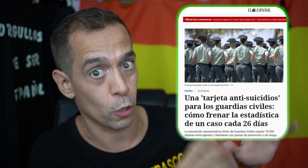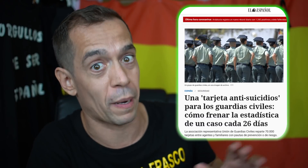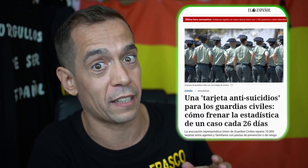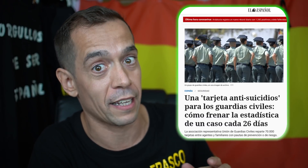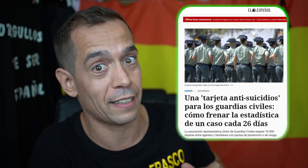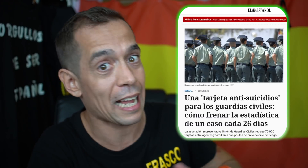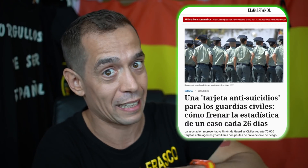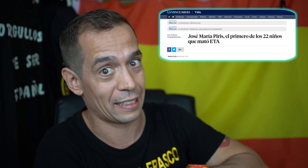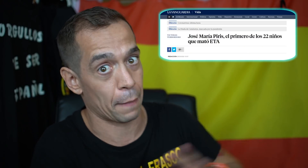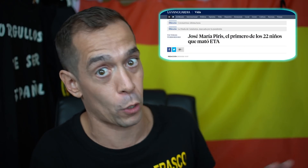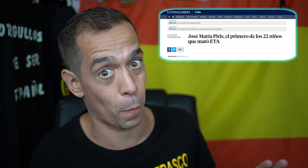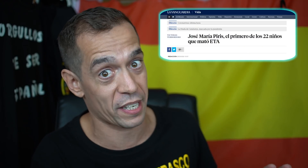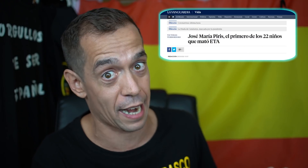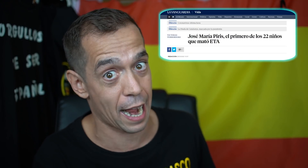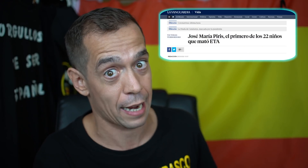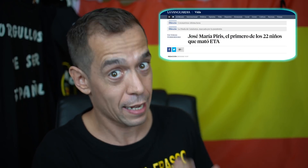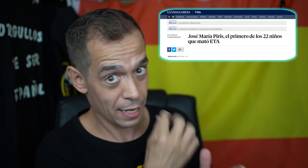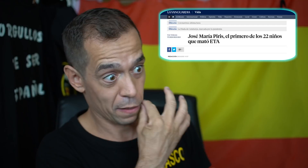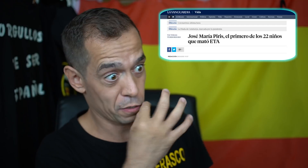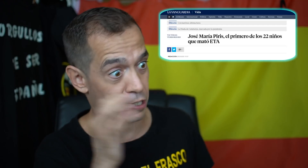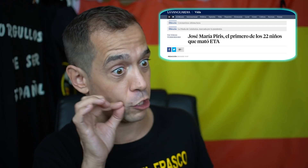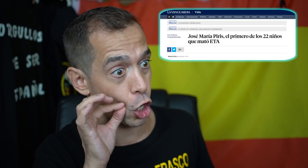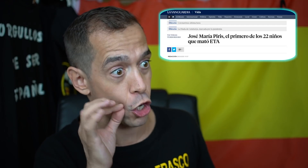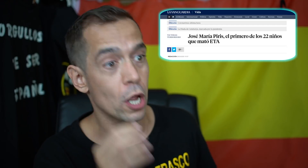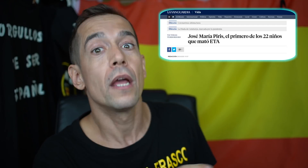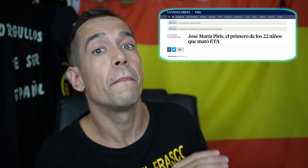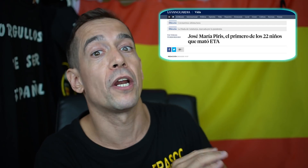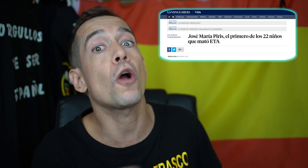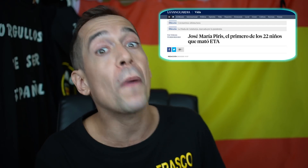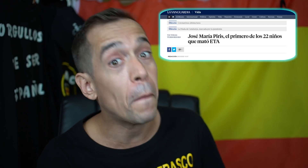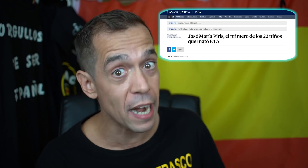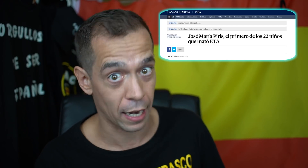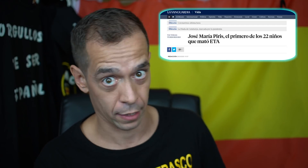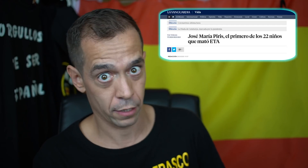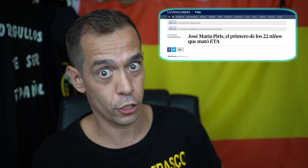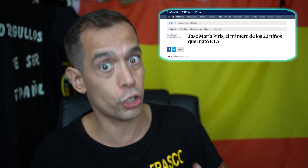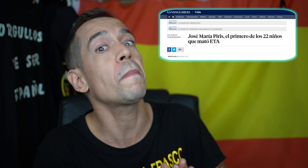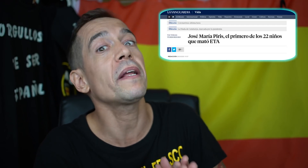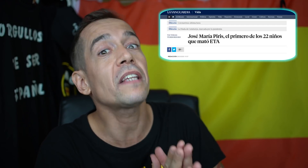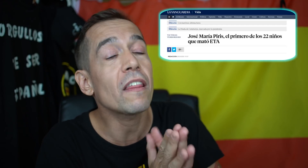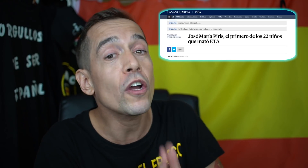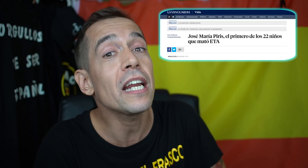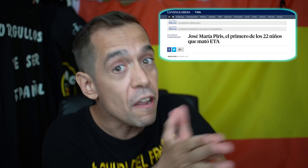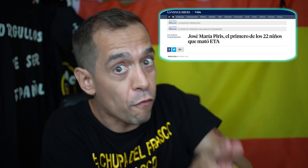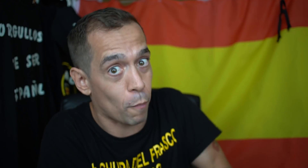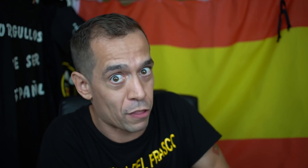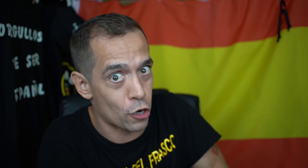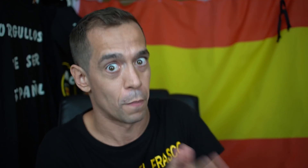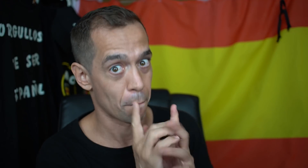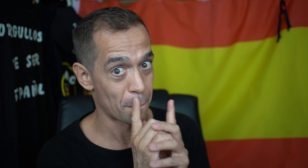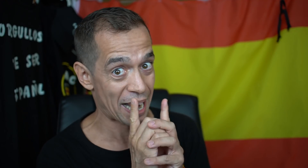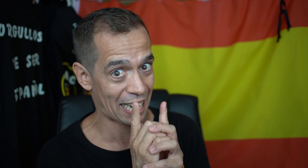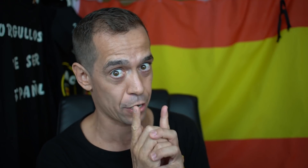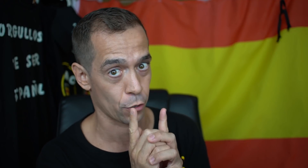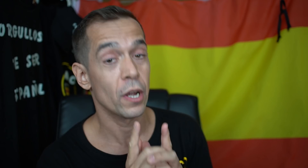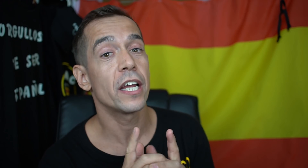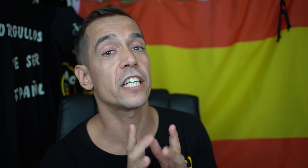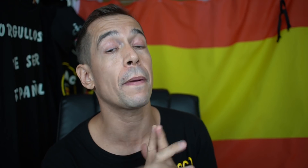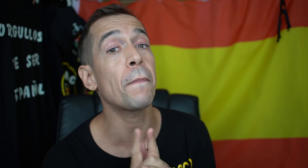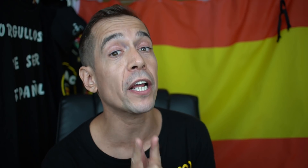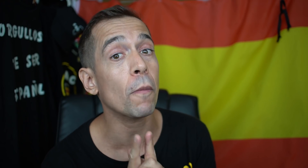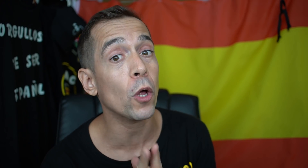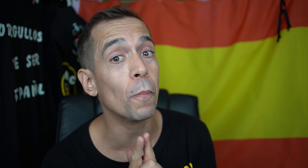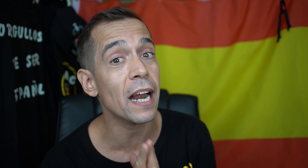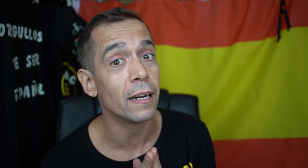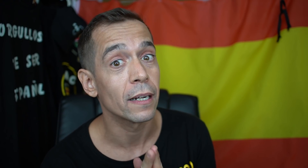niños por parte de ETA, tampoco pasa nada. Chitón. Pero no puedo opinar. Yo simplemente doy la información. Me callo. ¿Y